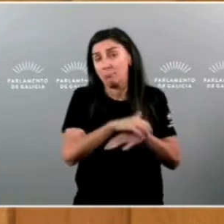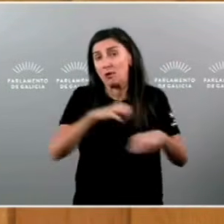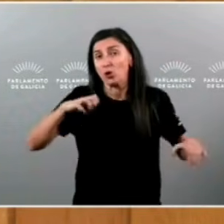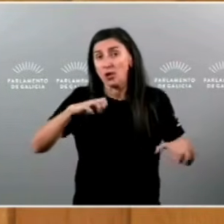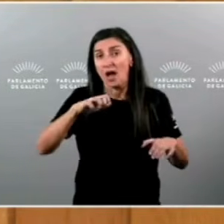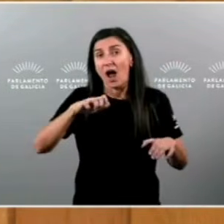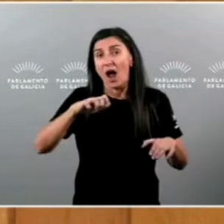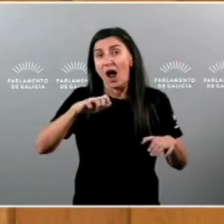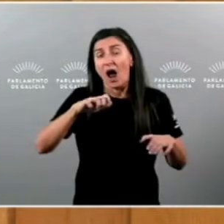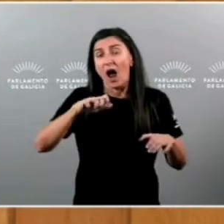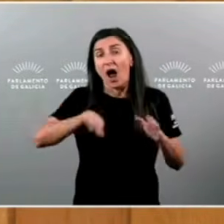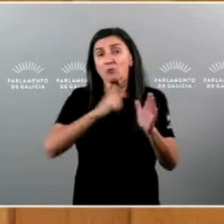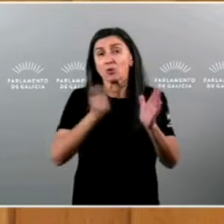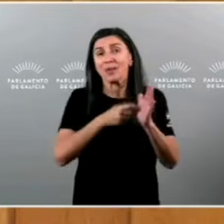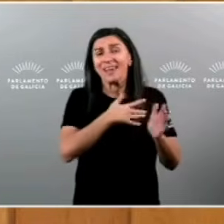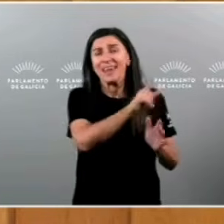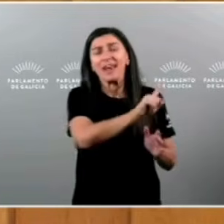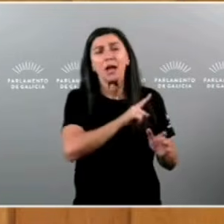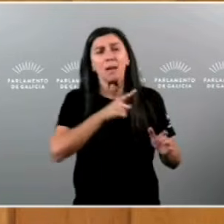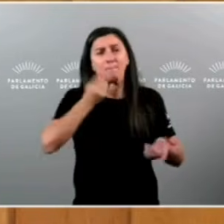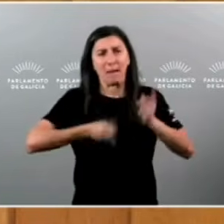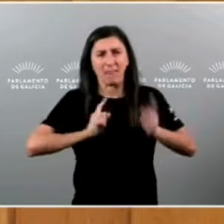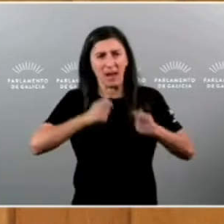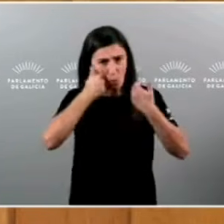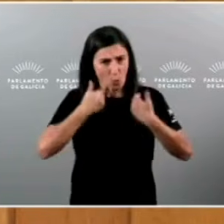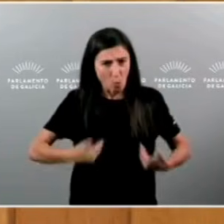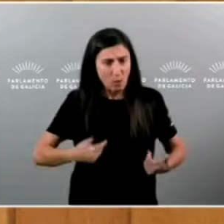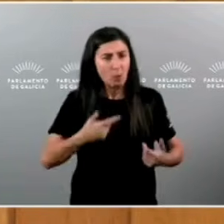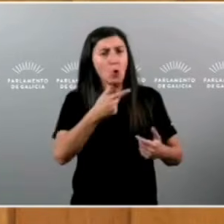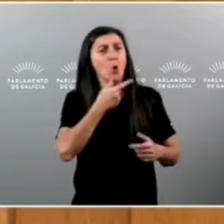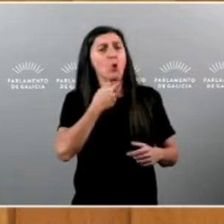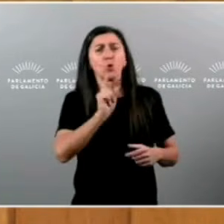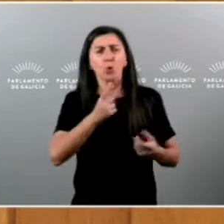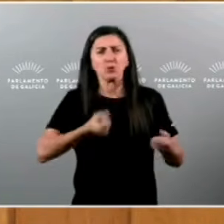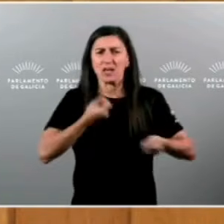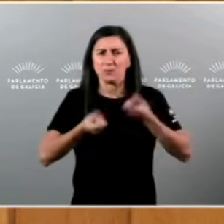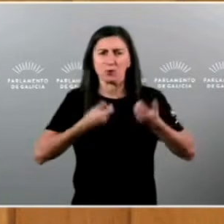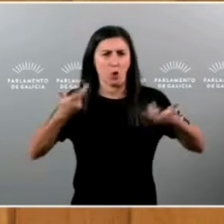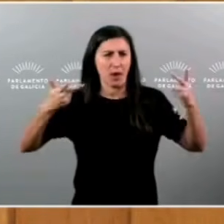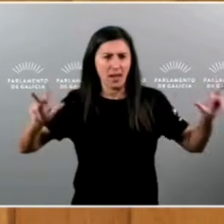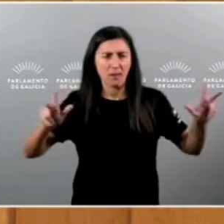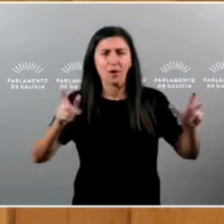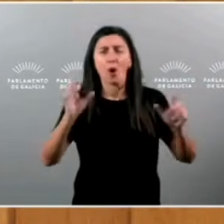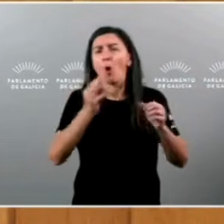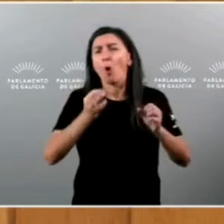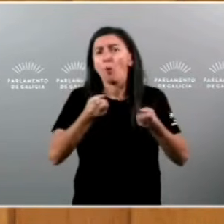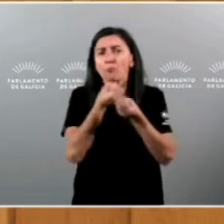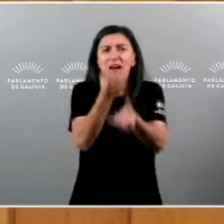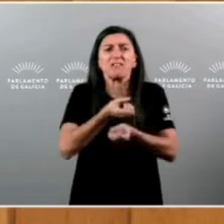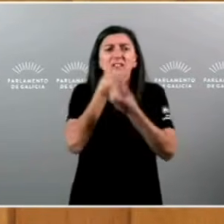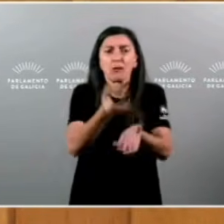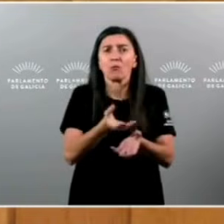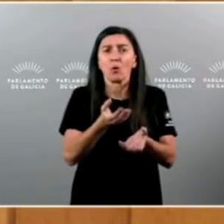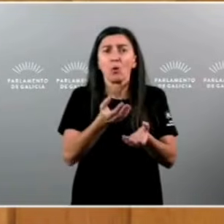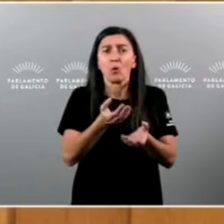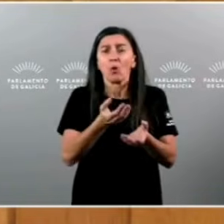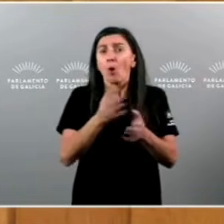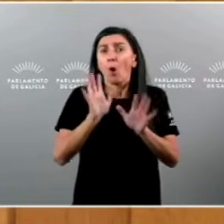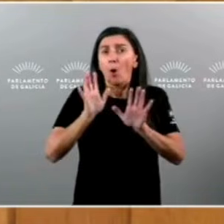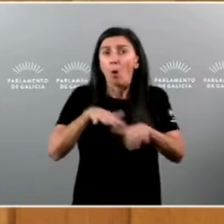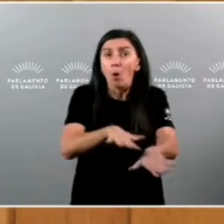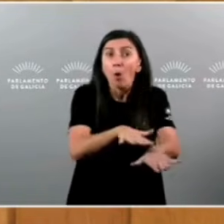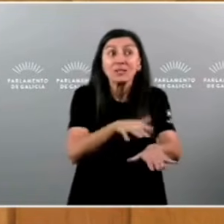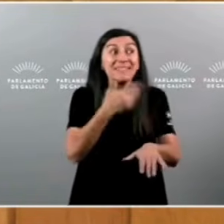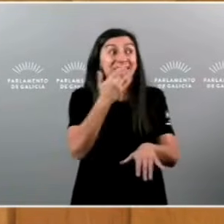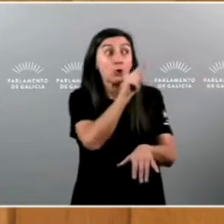os nosos corpos, e a outra, que non lles gustan nin a liberdade de expresión nin a manifestación se non a convoca o Partido